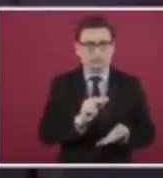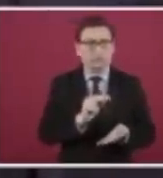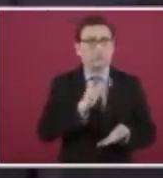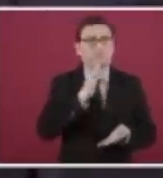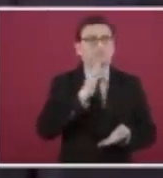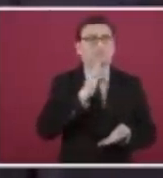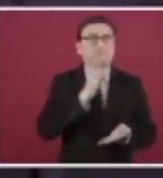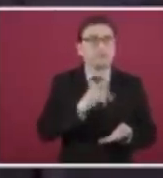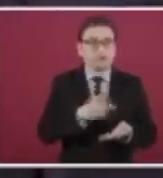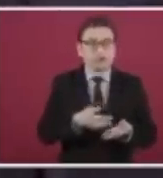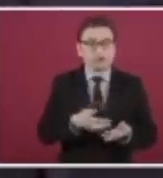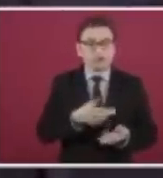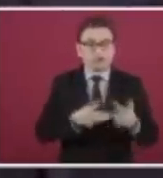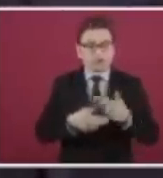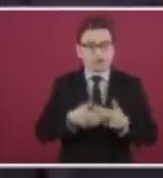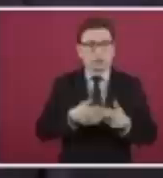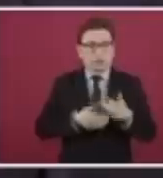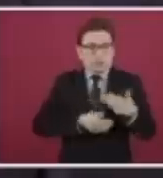del procedimiento.